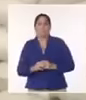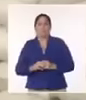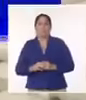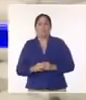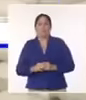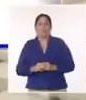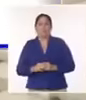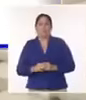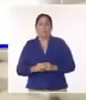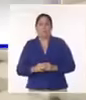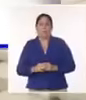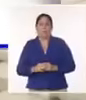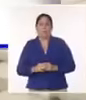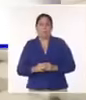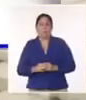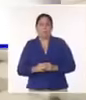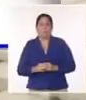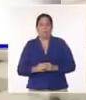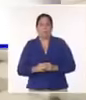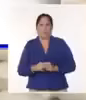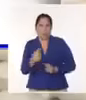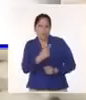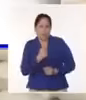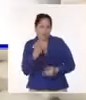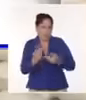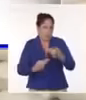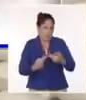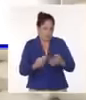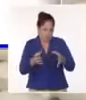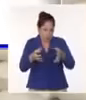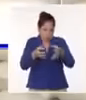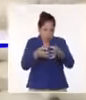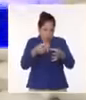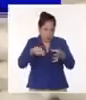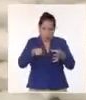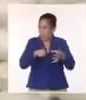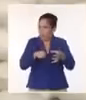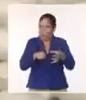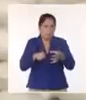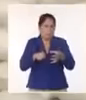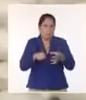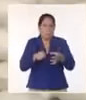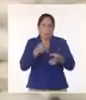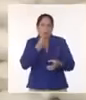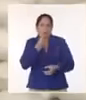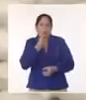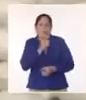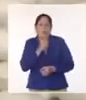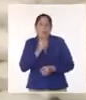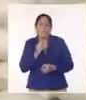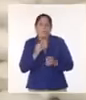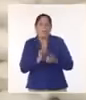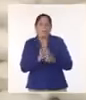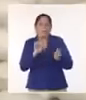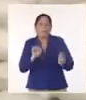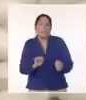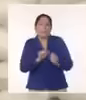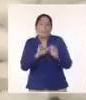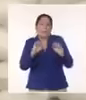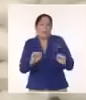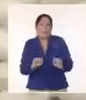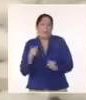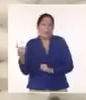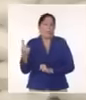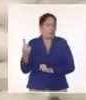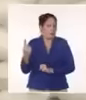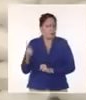hechos de esta naturaleza es prácticamente imposible realizar las acciones solo,